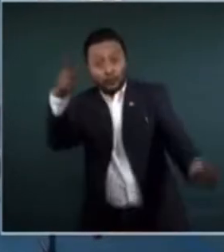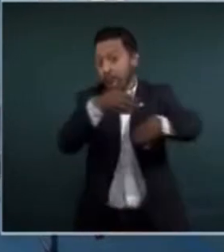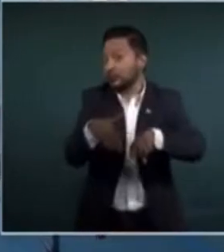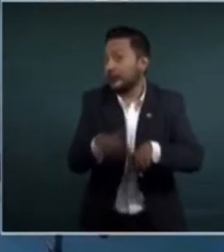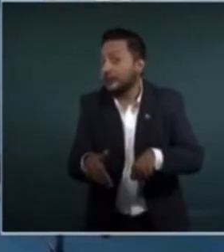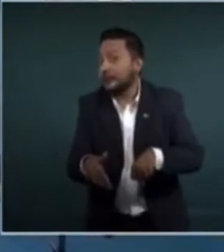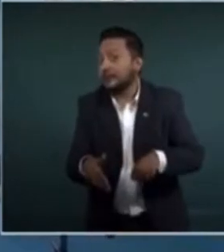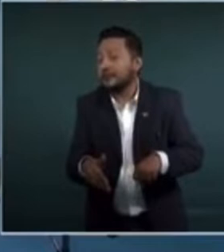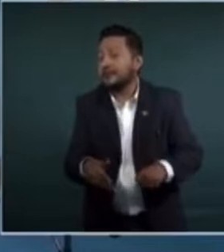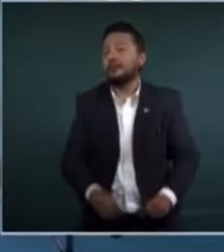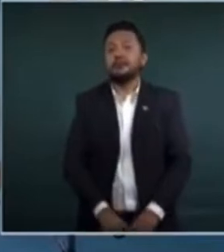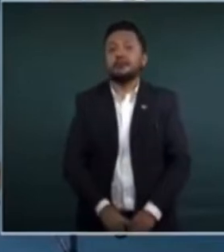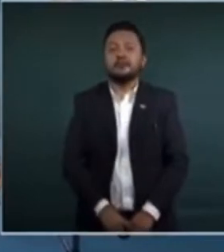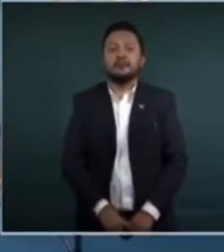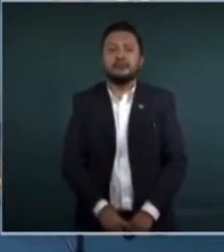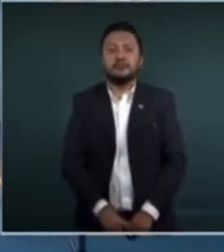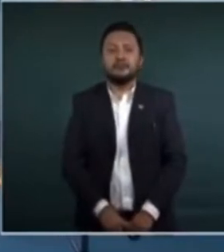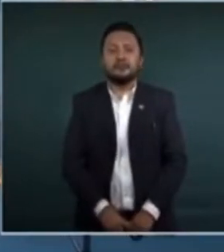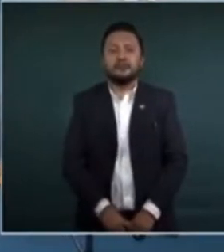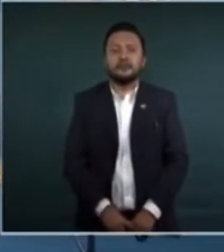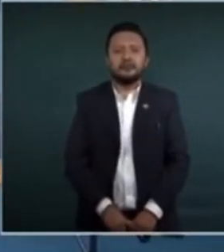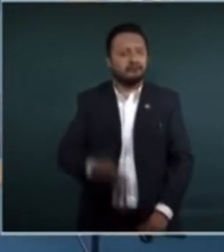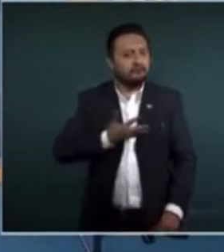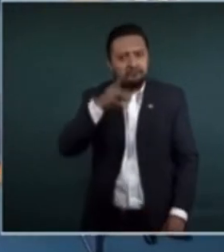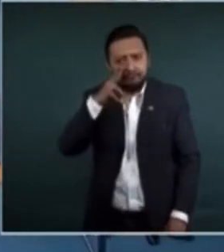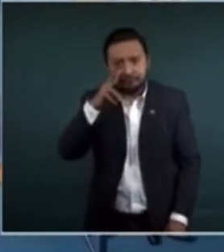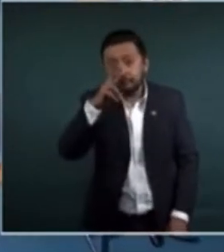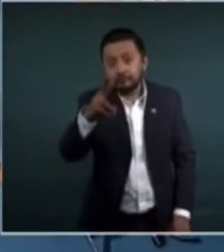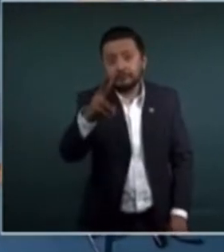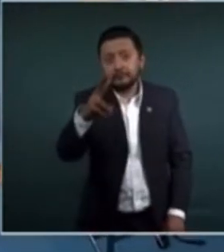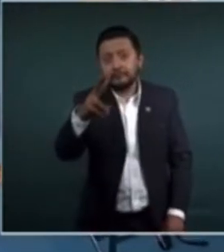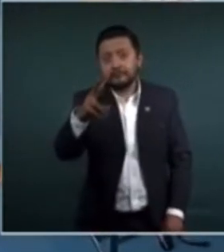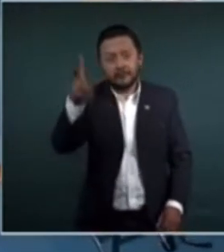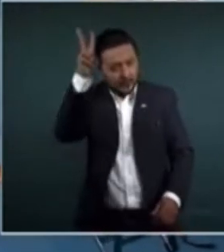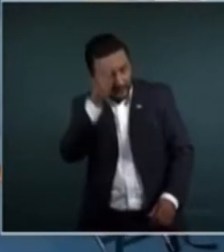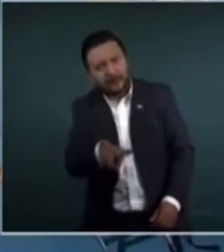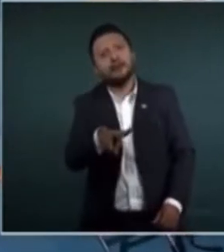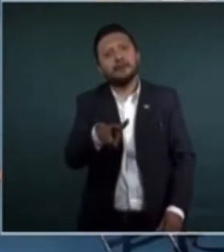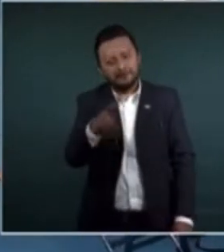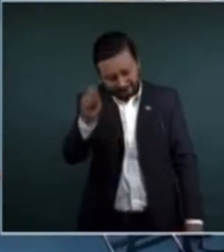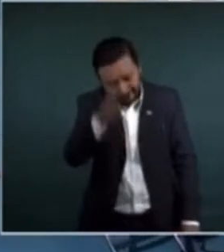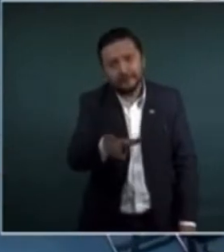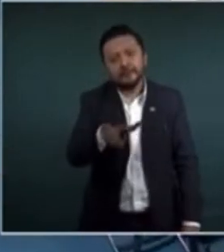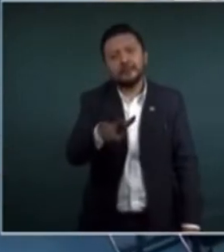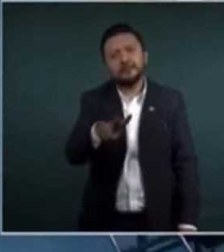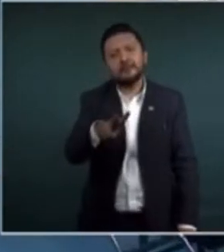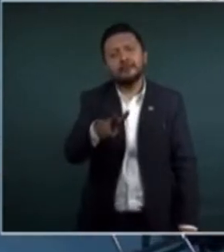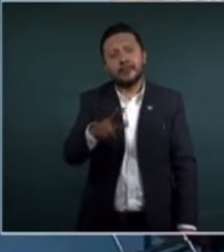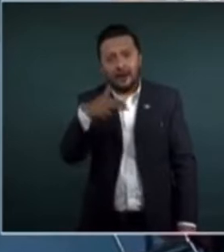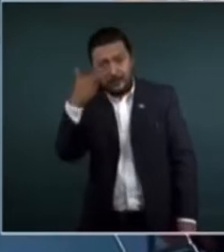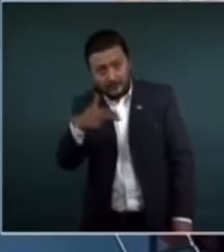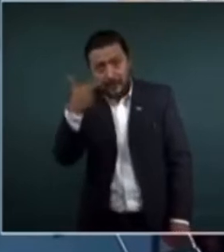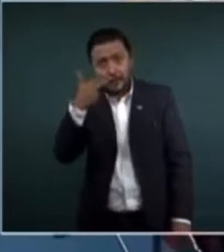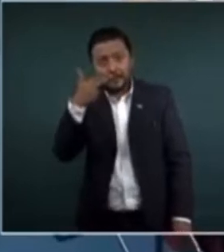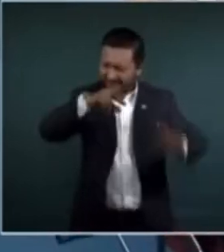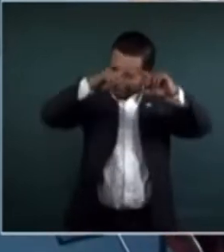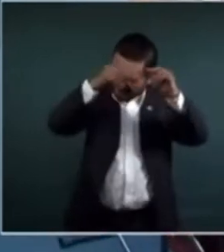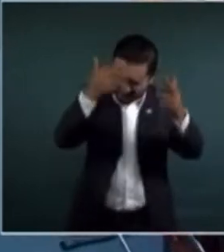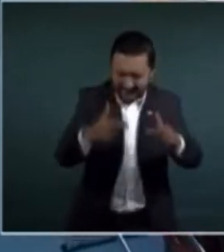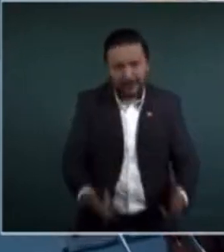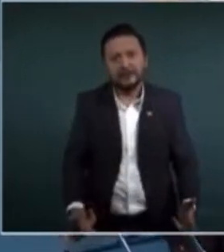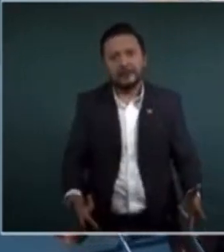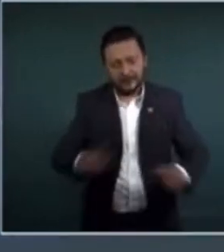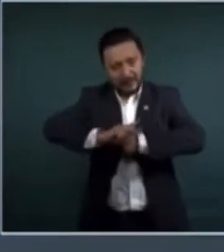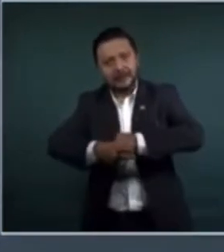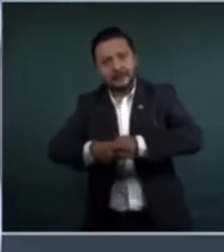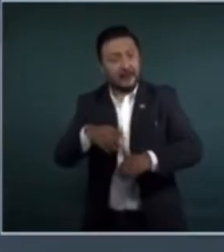no tiene que ver con la realidad hablaban de que nos íbamos a caer